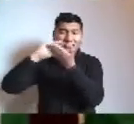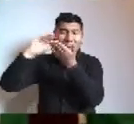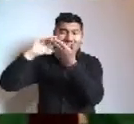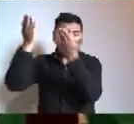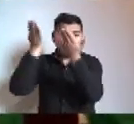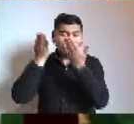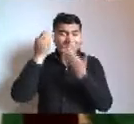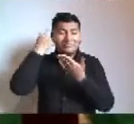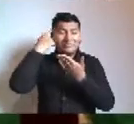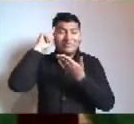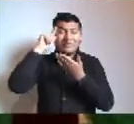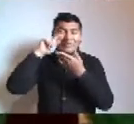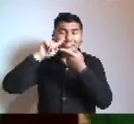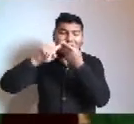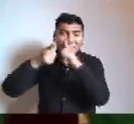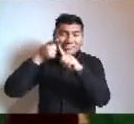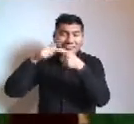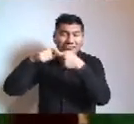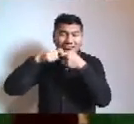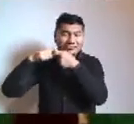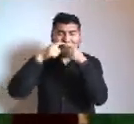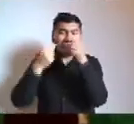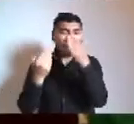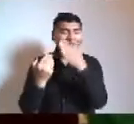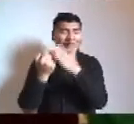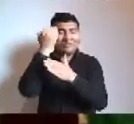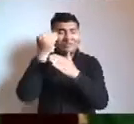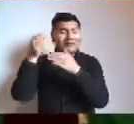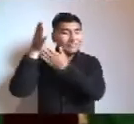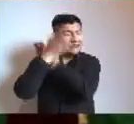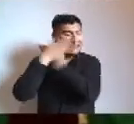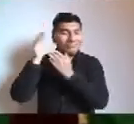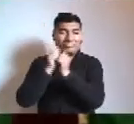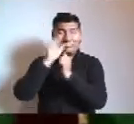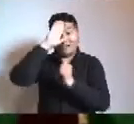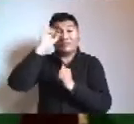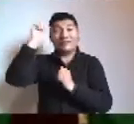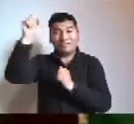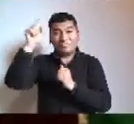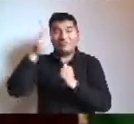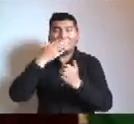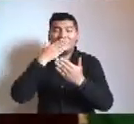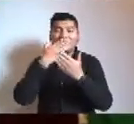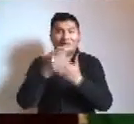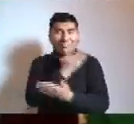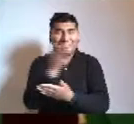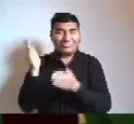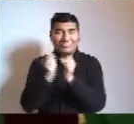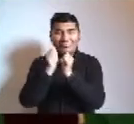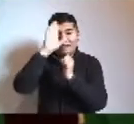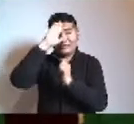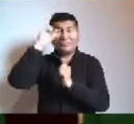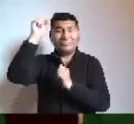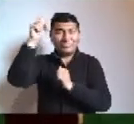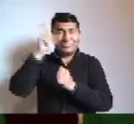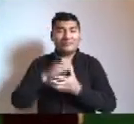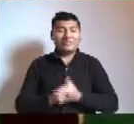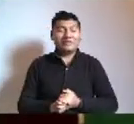para reconciliarnos con Él, para abrazarnos con Él, para abuenarnos con Él.